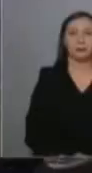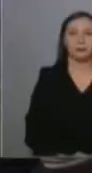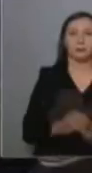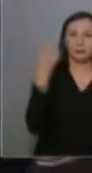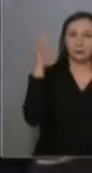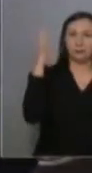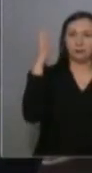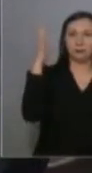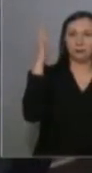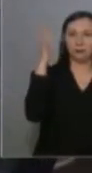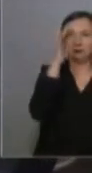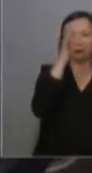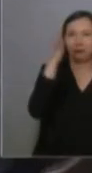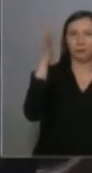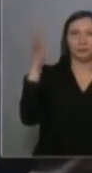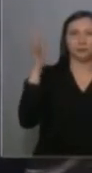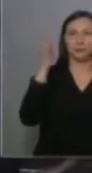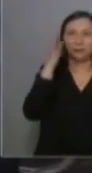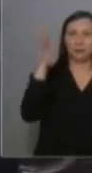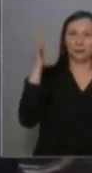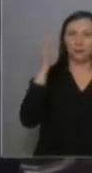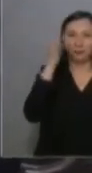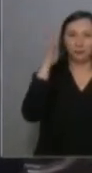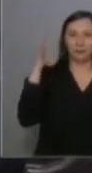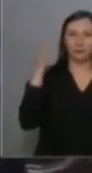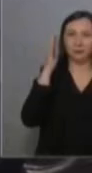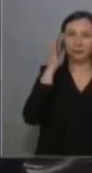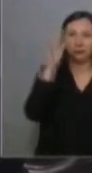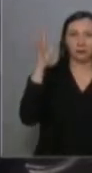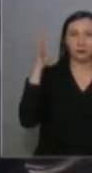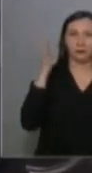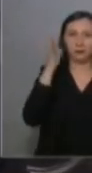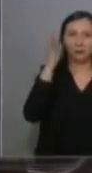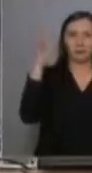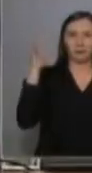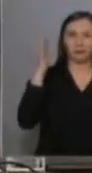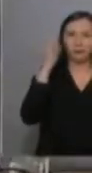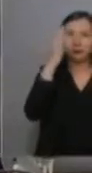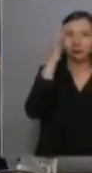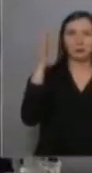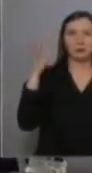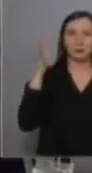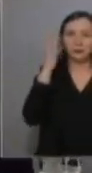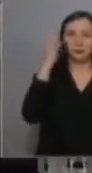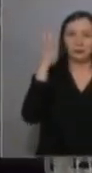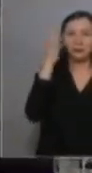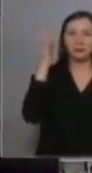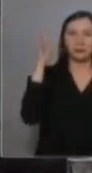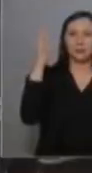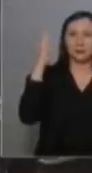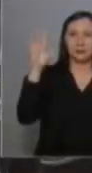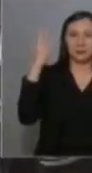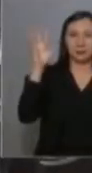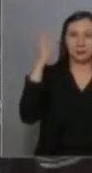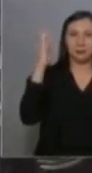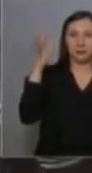los militares y representantes allí presentes y prestó juramento sin corbata.